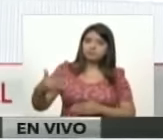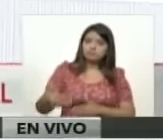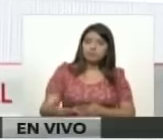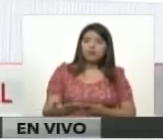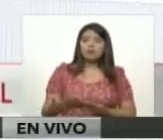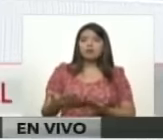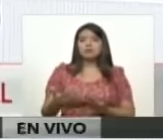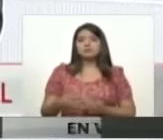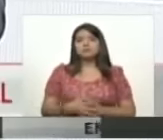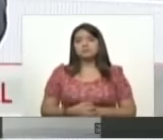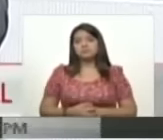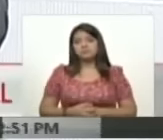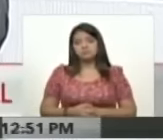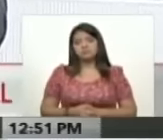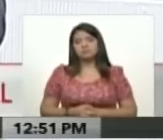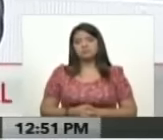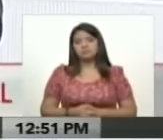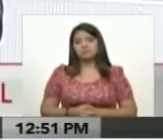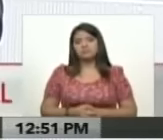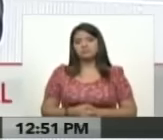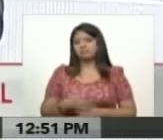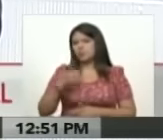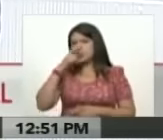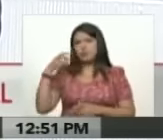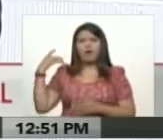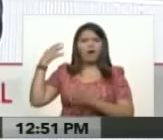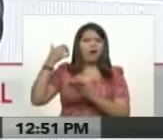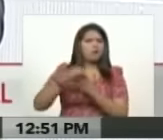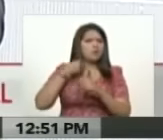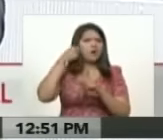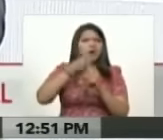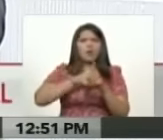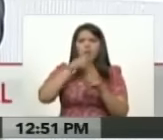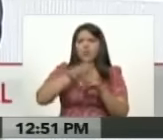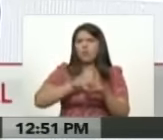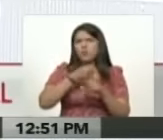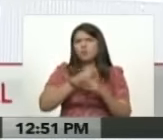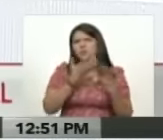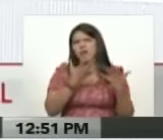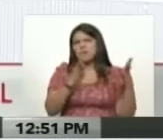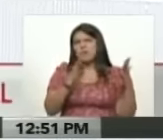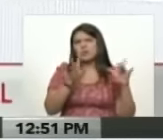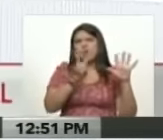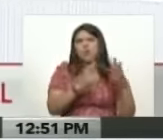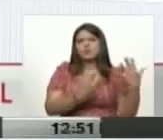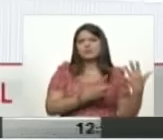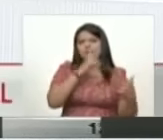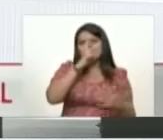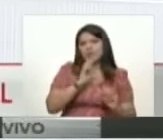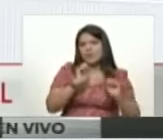haber estado en estas luchas de la edad de 17 años.